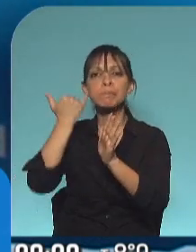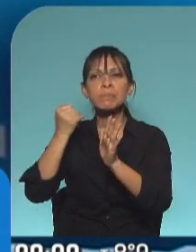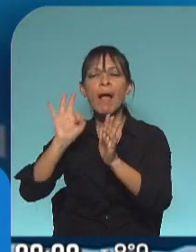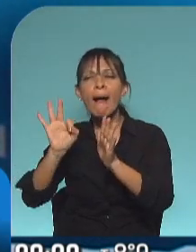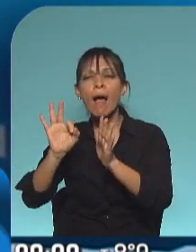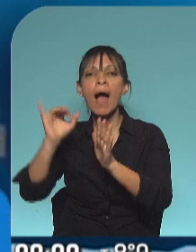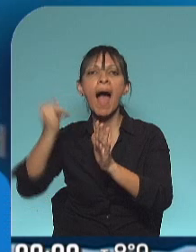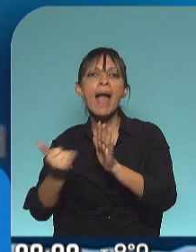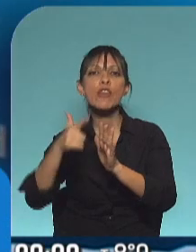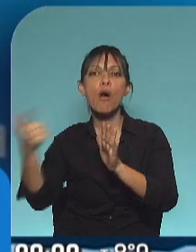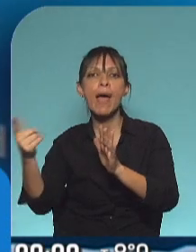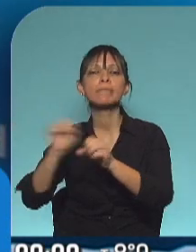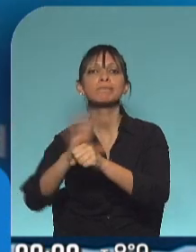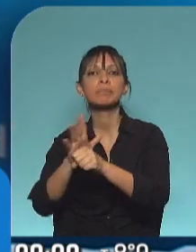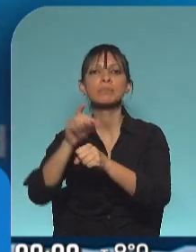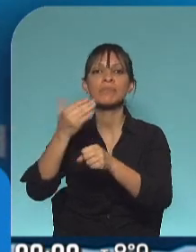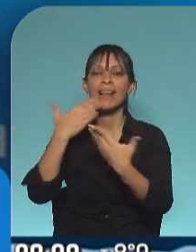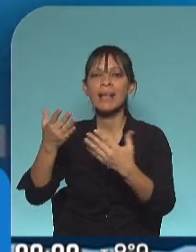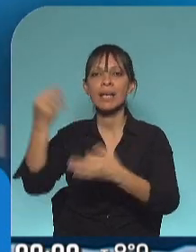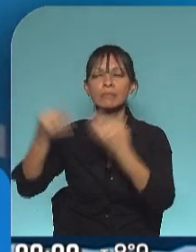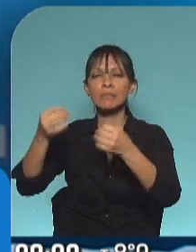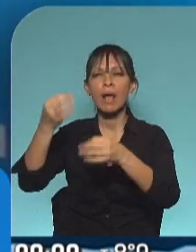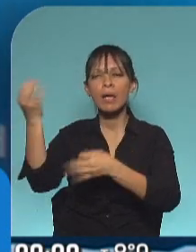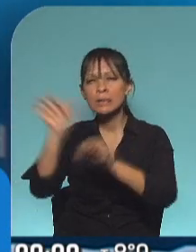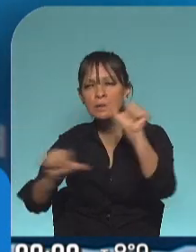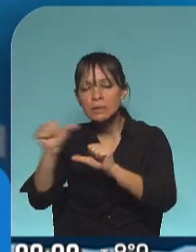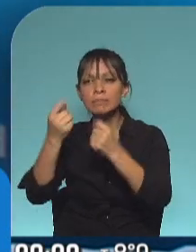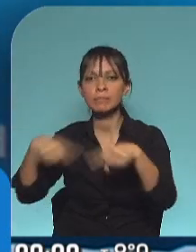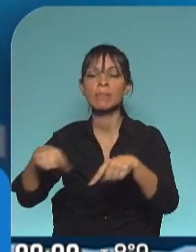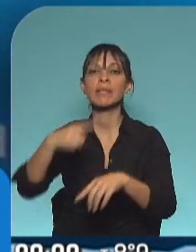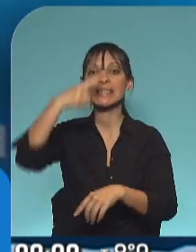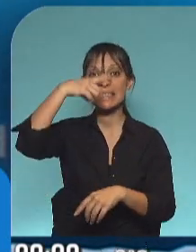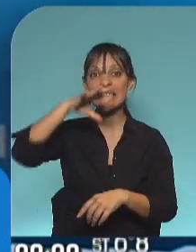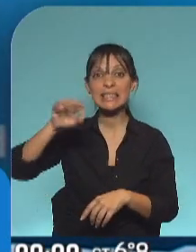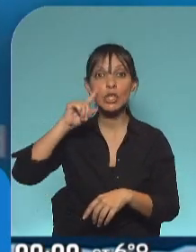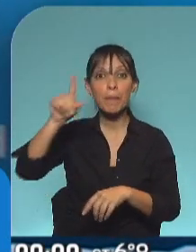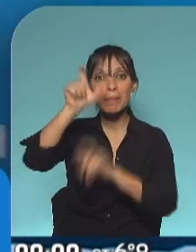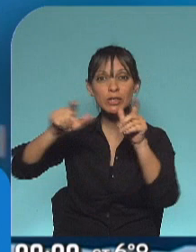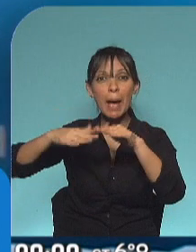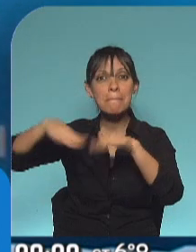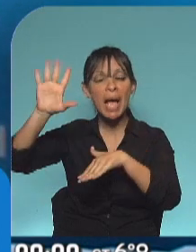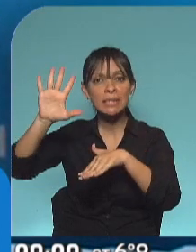diagnóstico clínico, epidemiológico y laboratorial superaron los 700.000. Son